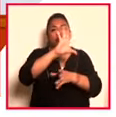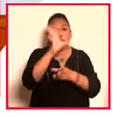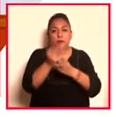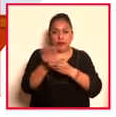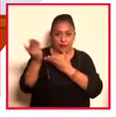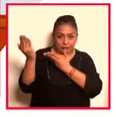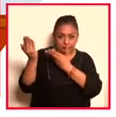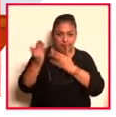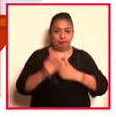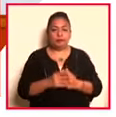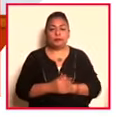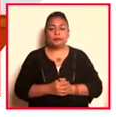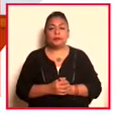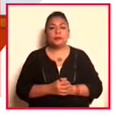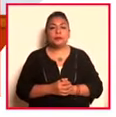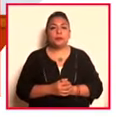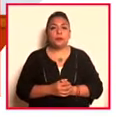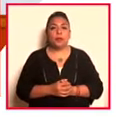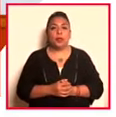completa.